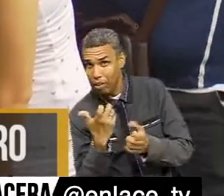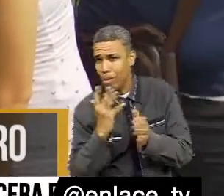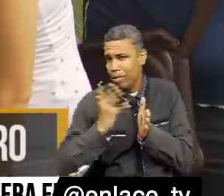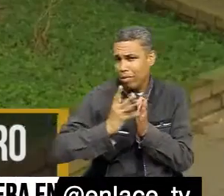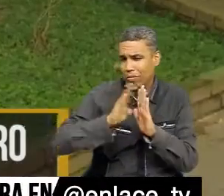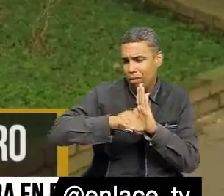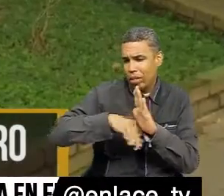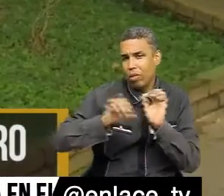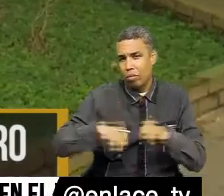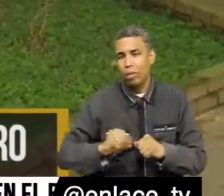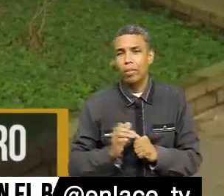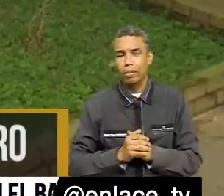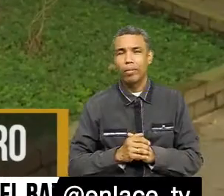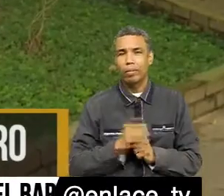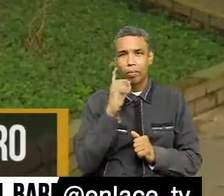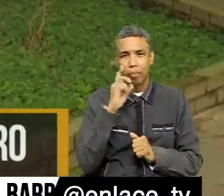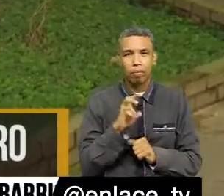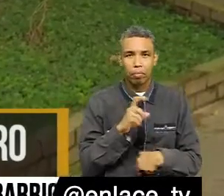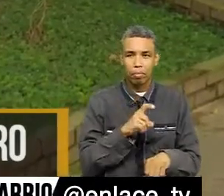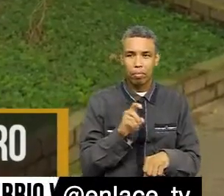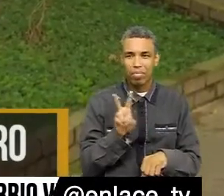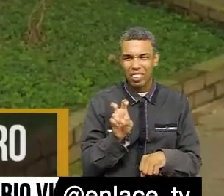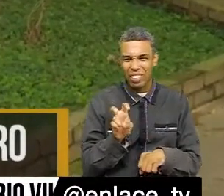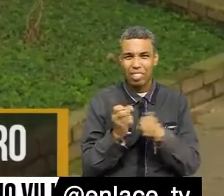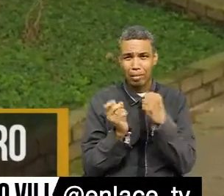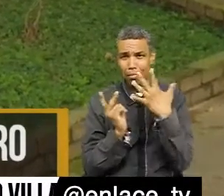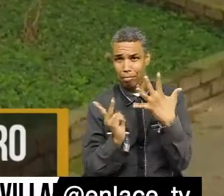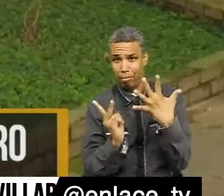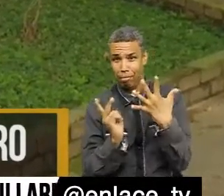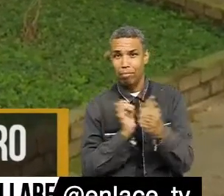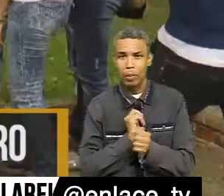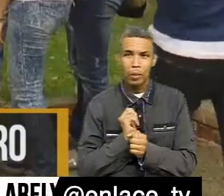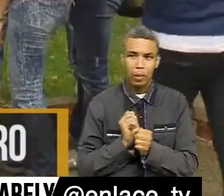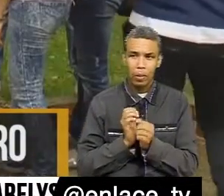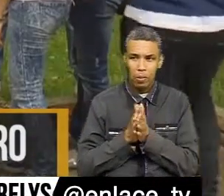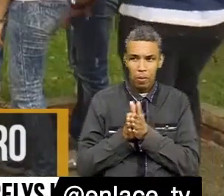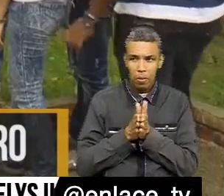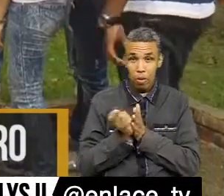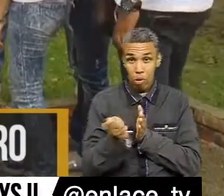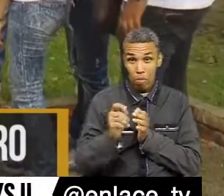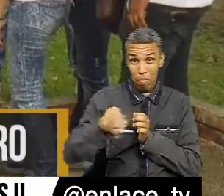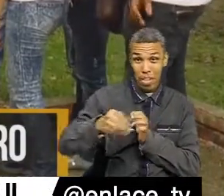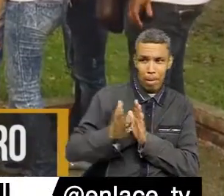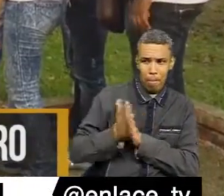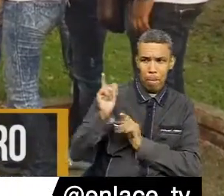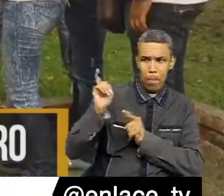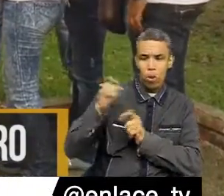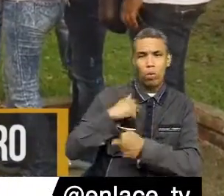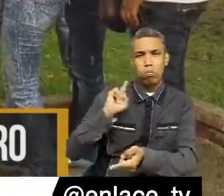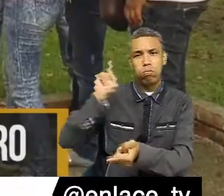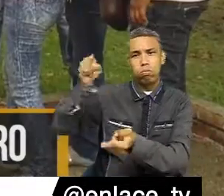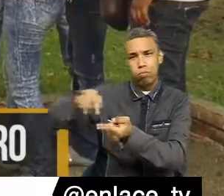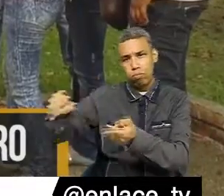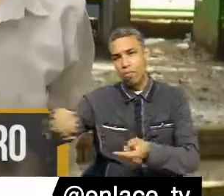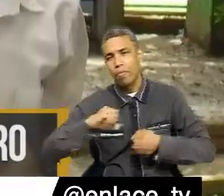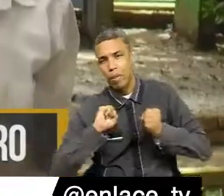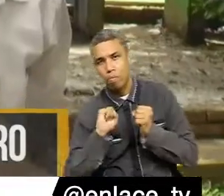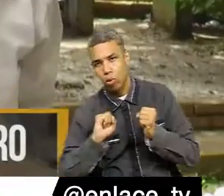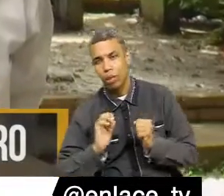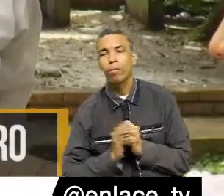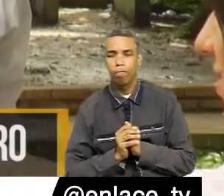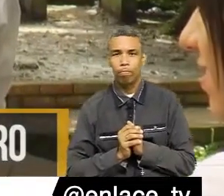los estudiantes del Colegio El Castillo que este martes emprenderán viaje a la capital del país para presentar su función alusiva al proceso de paz y el fin del